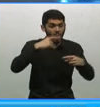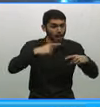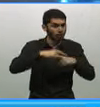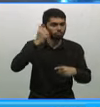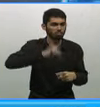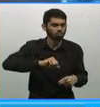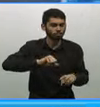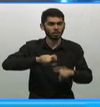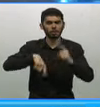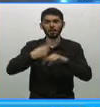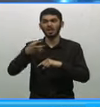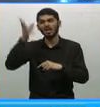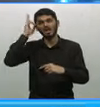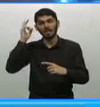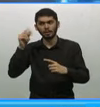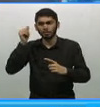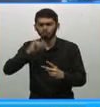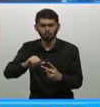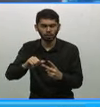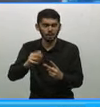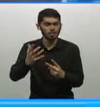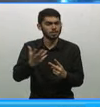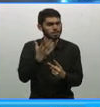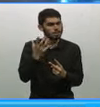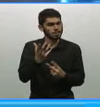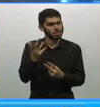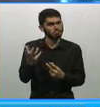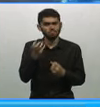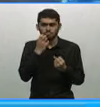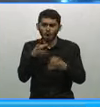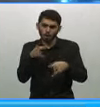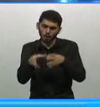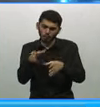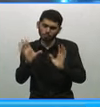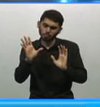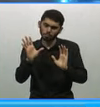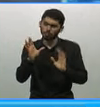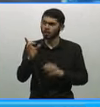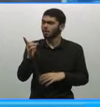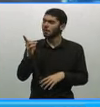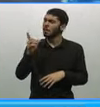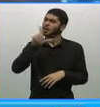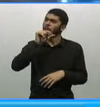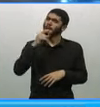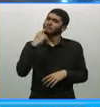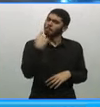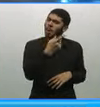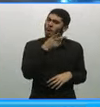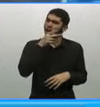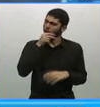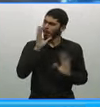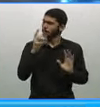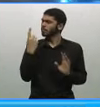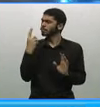decisiva contra Chile de la Copa América. Yo te quiero hacer una última pregunta, no se la hicieron al Tata, pero como vos sos capaz,